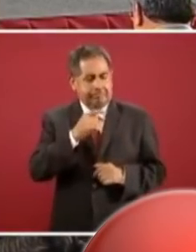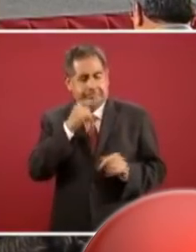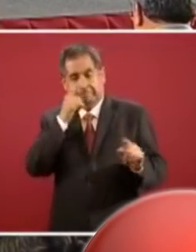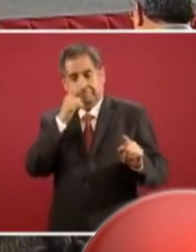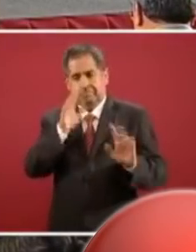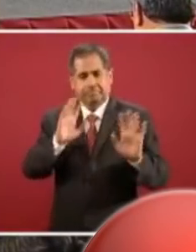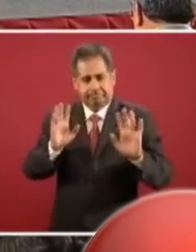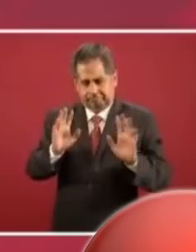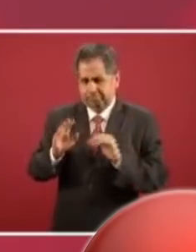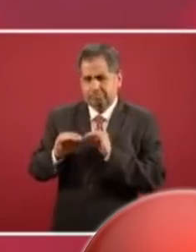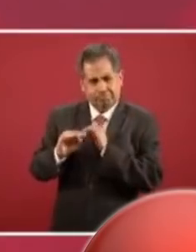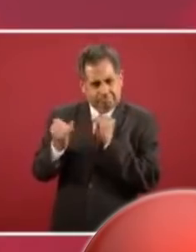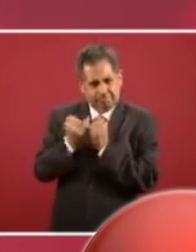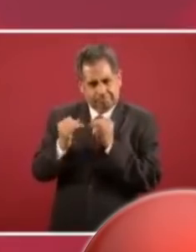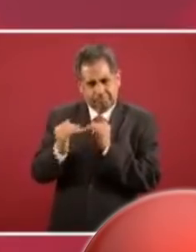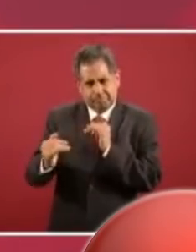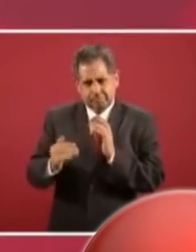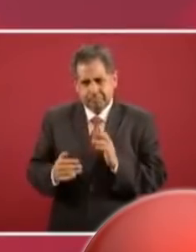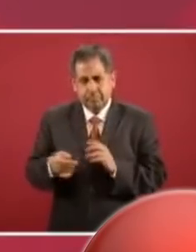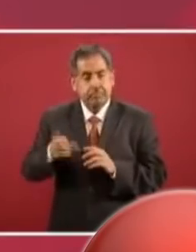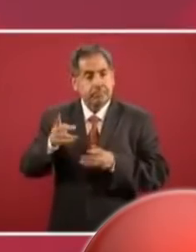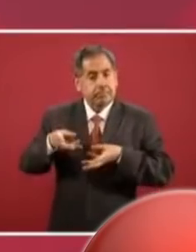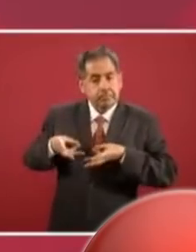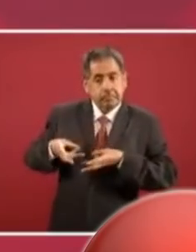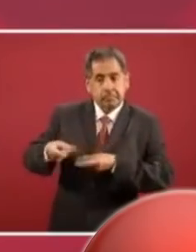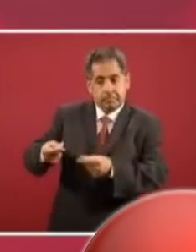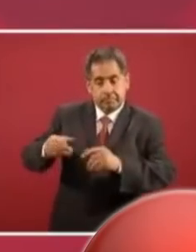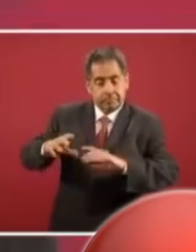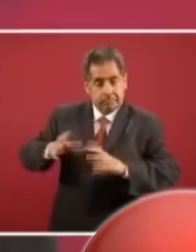presumir, pero en costos